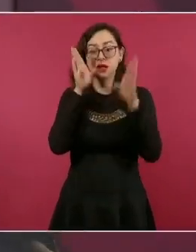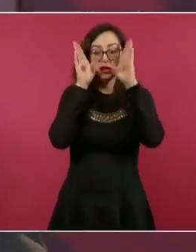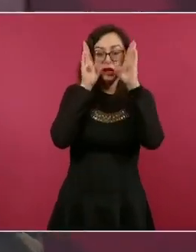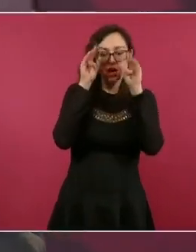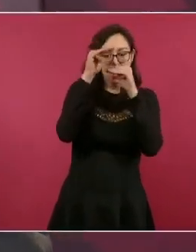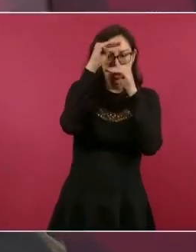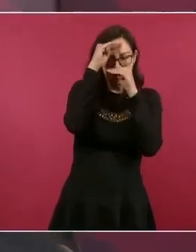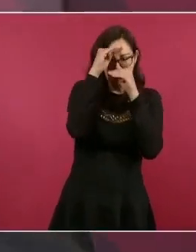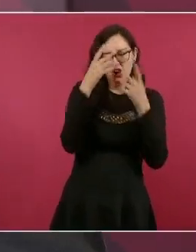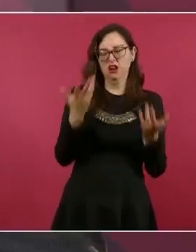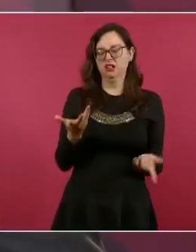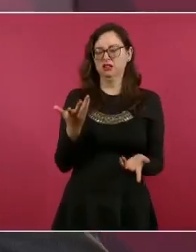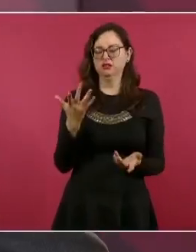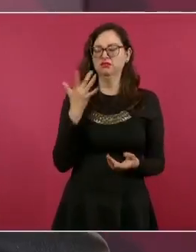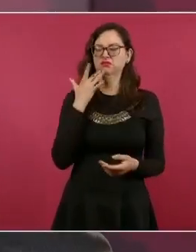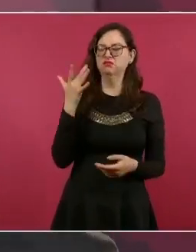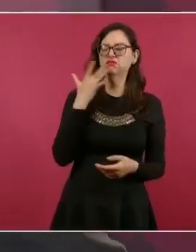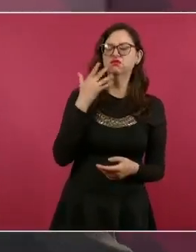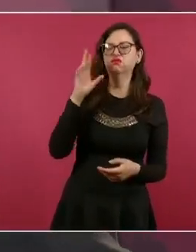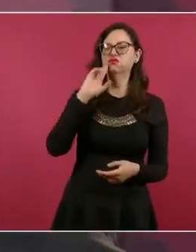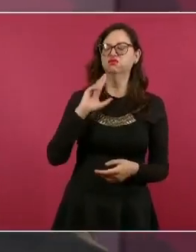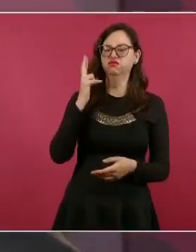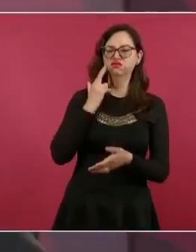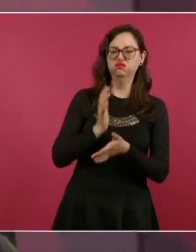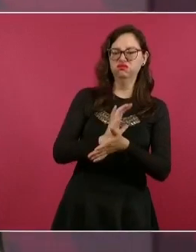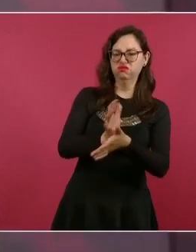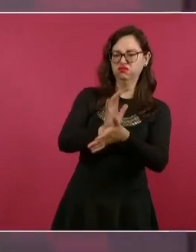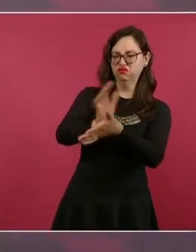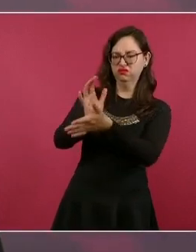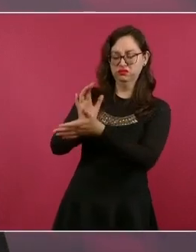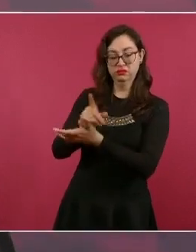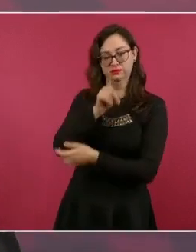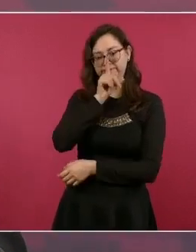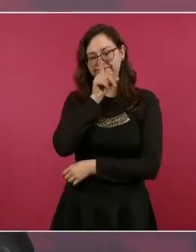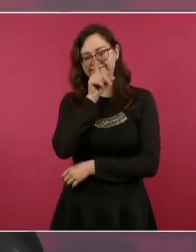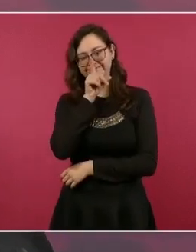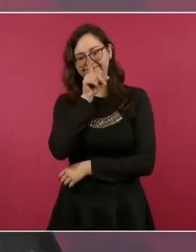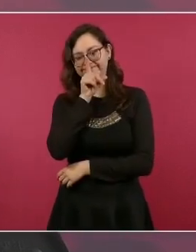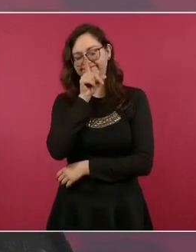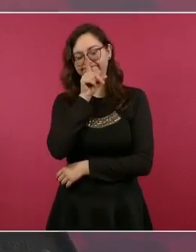no somos clasistas, no somos racistas.